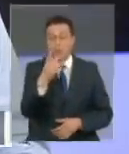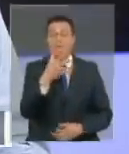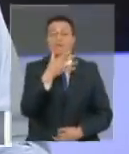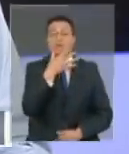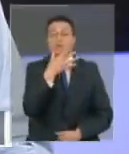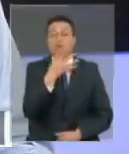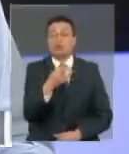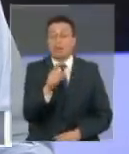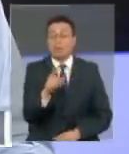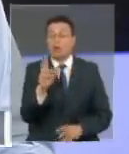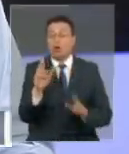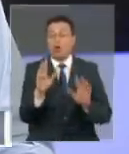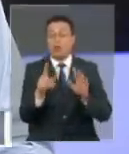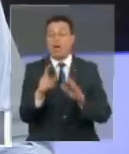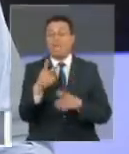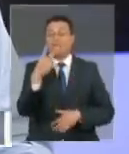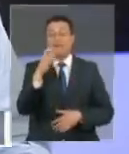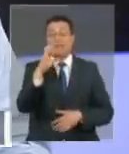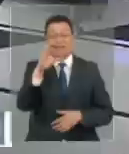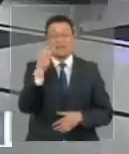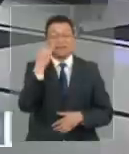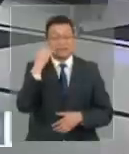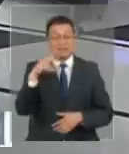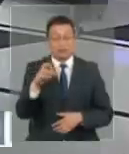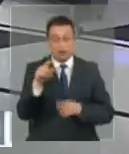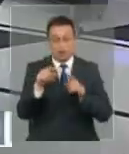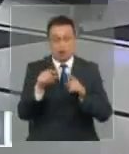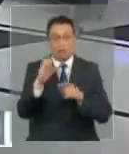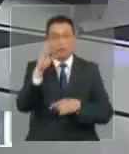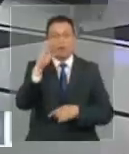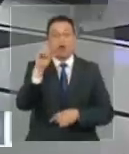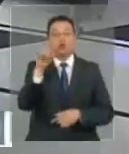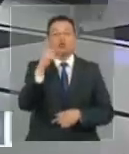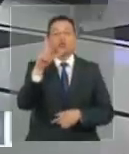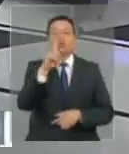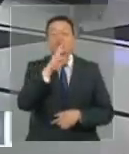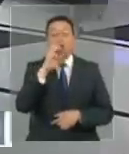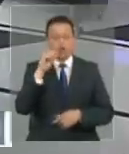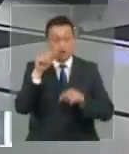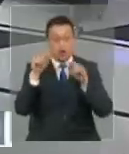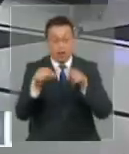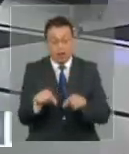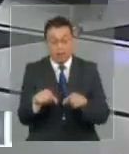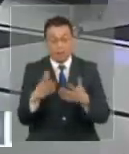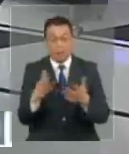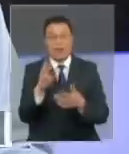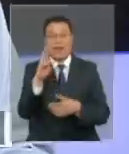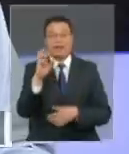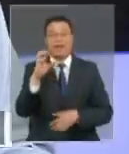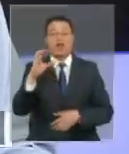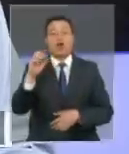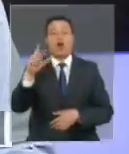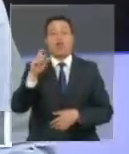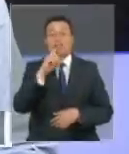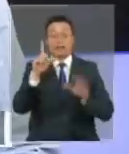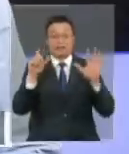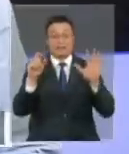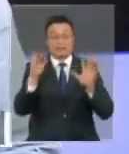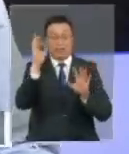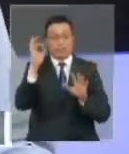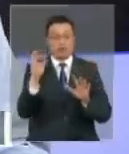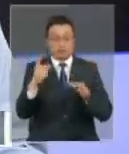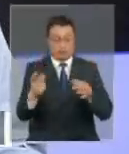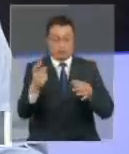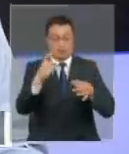simple, los vecinos que se atienden en el consultorio, que en este caso, en el caso de Recoleta, es el 70% que